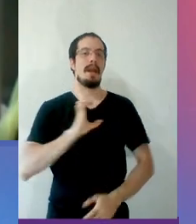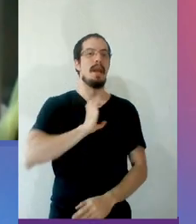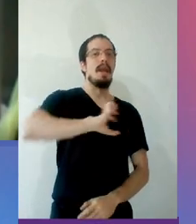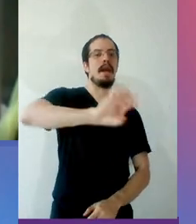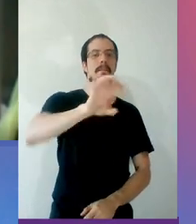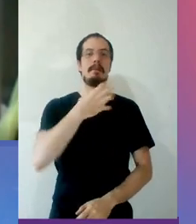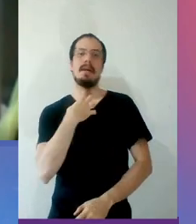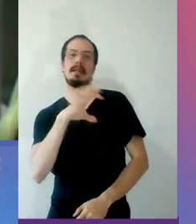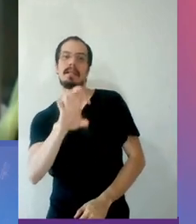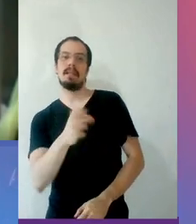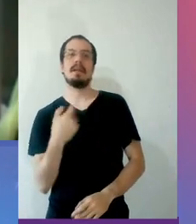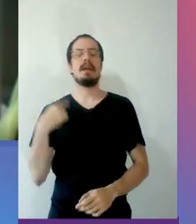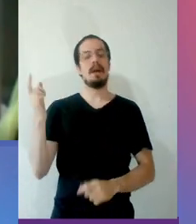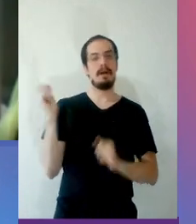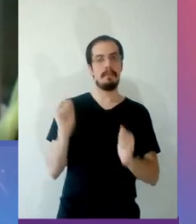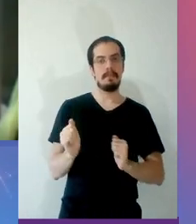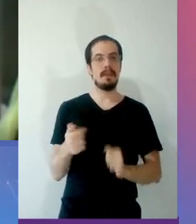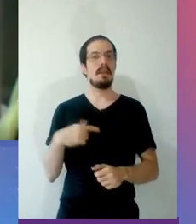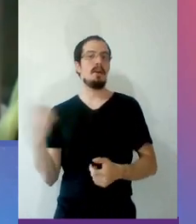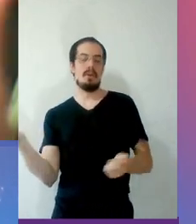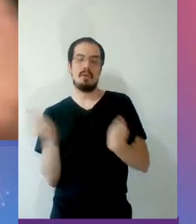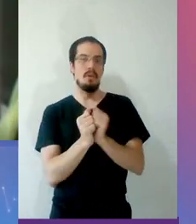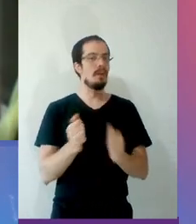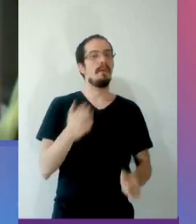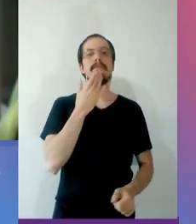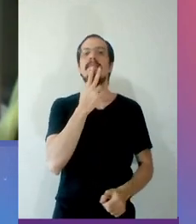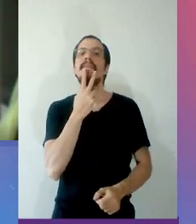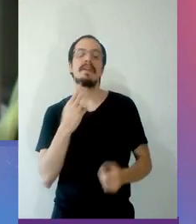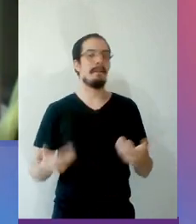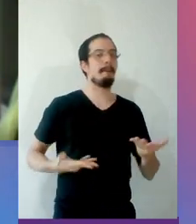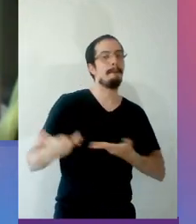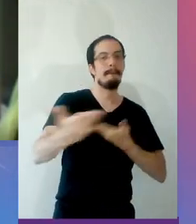pares, ¿cierto? Finalmente, la autoestima,